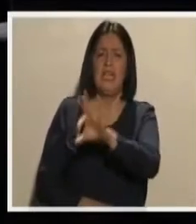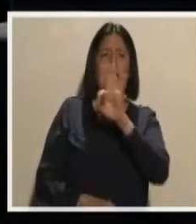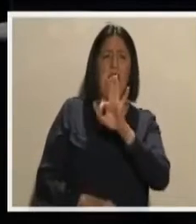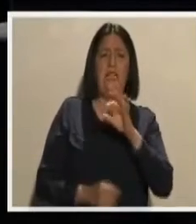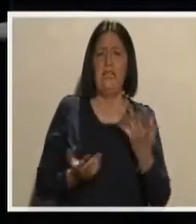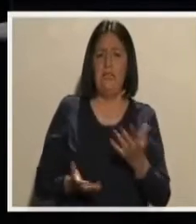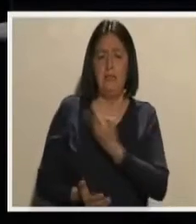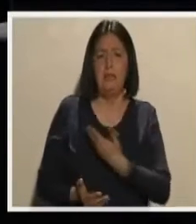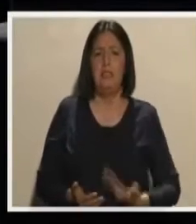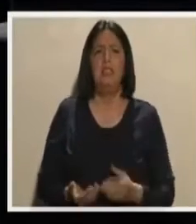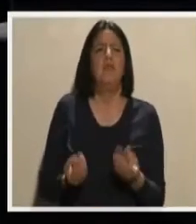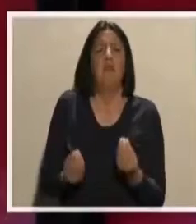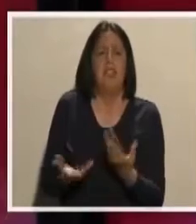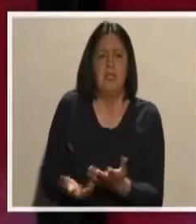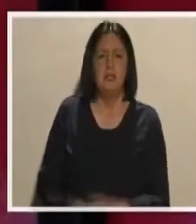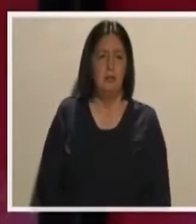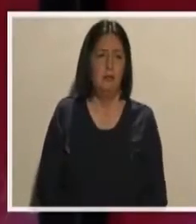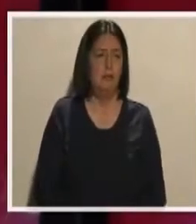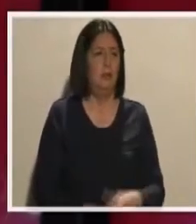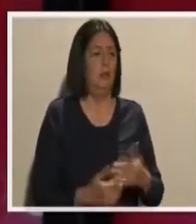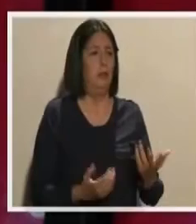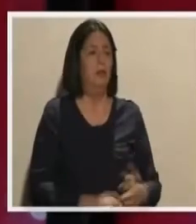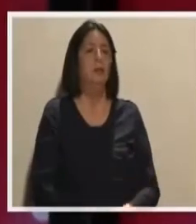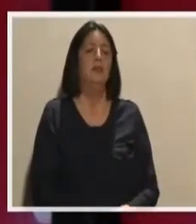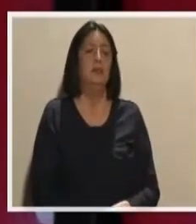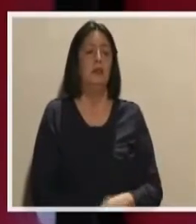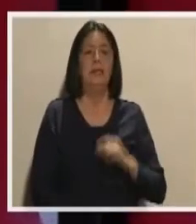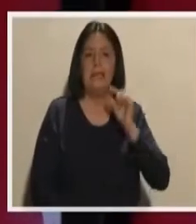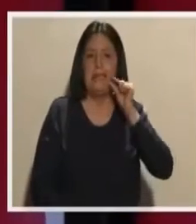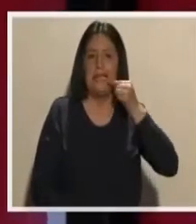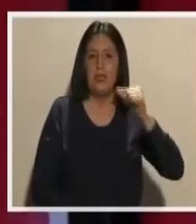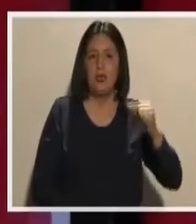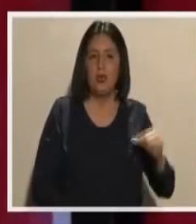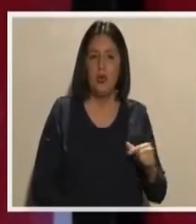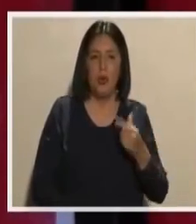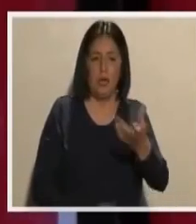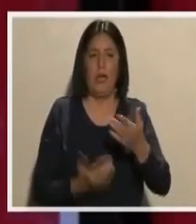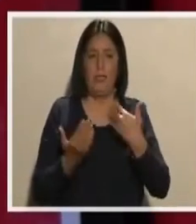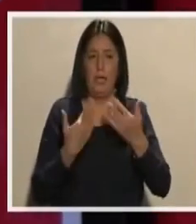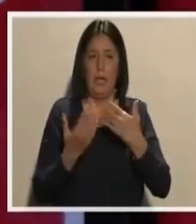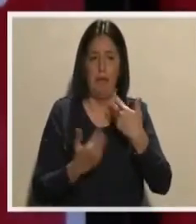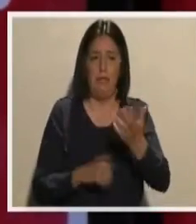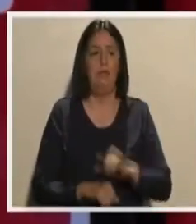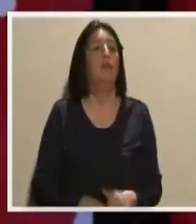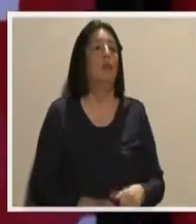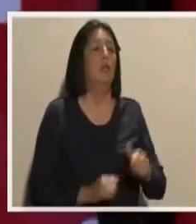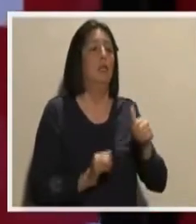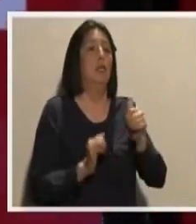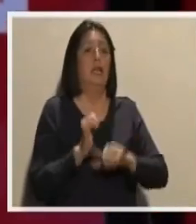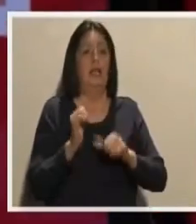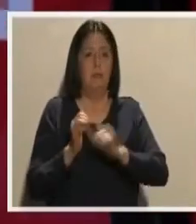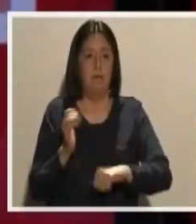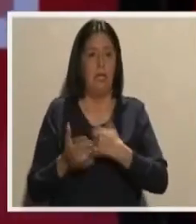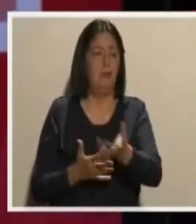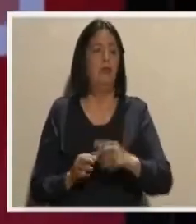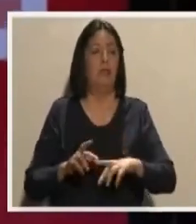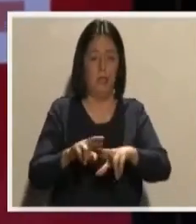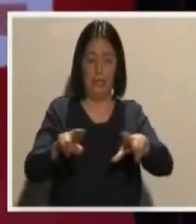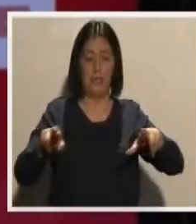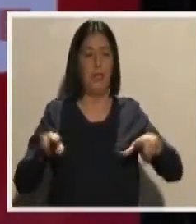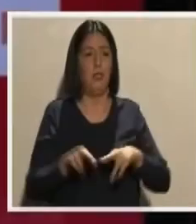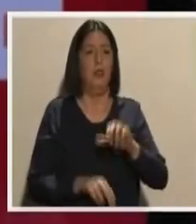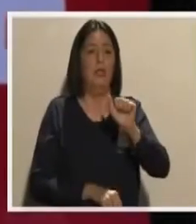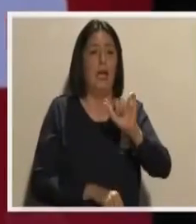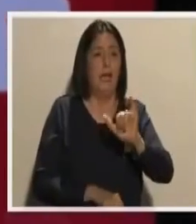caso, presidente? Ayllanchu Yajtamasikuna, Kamisaraki, hermanos de la gran región Aymara. Muy